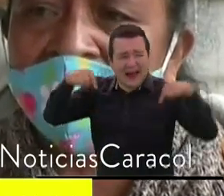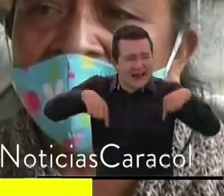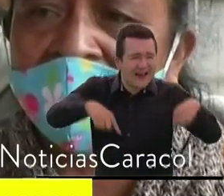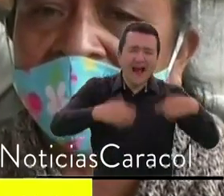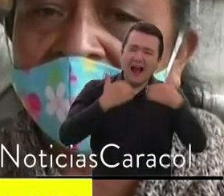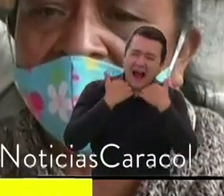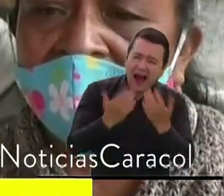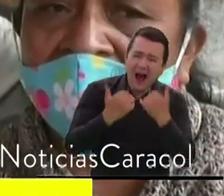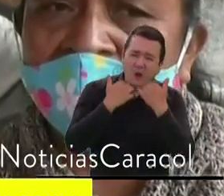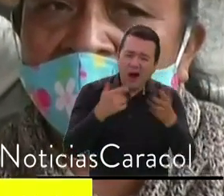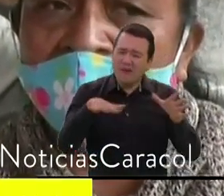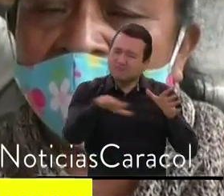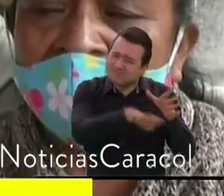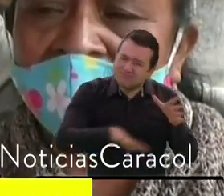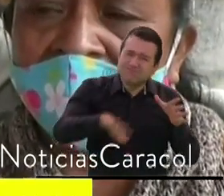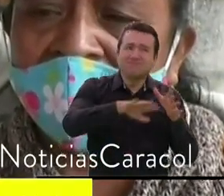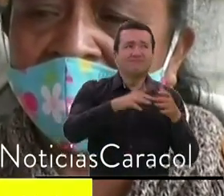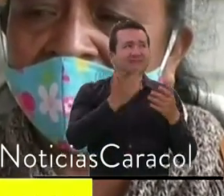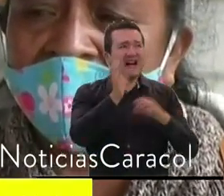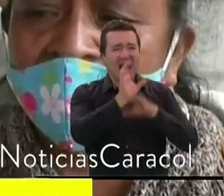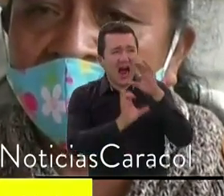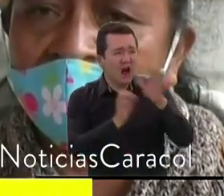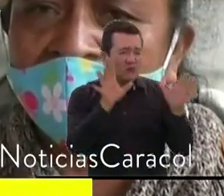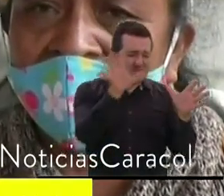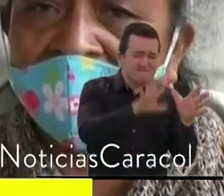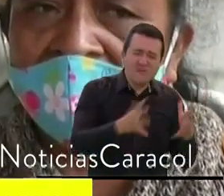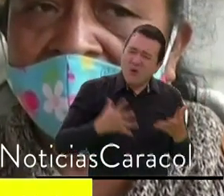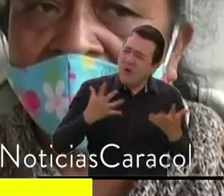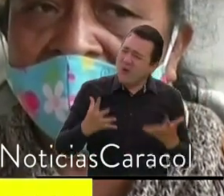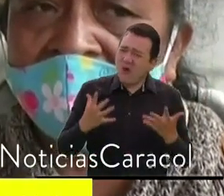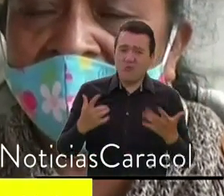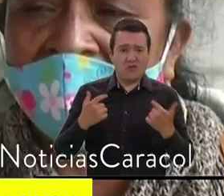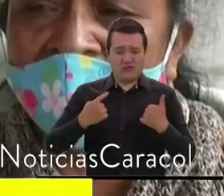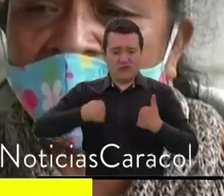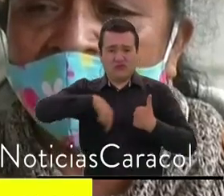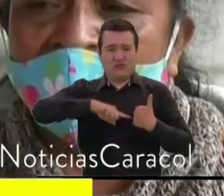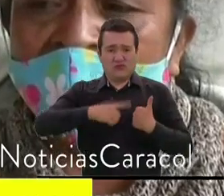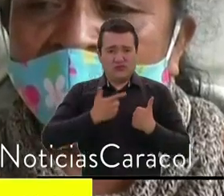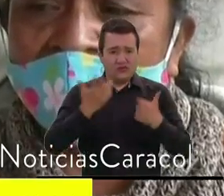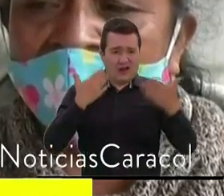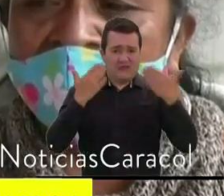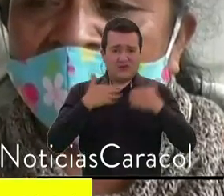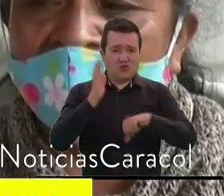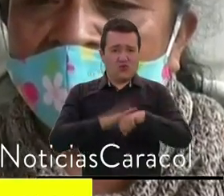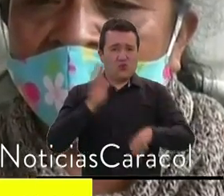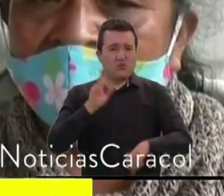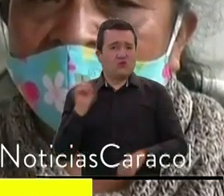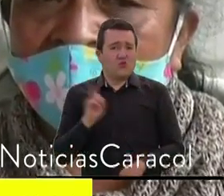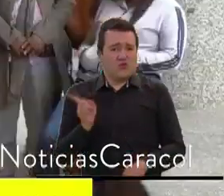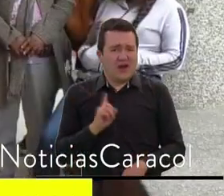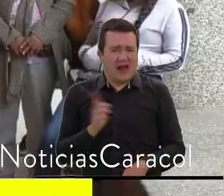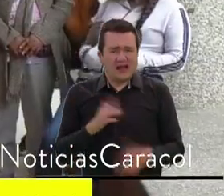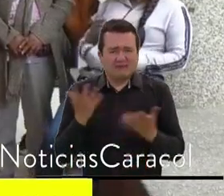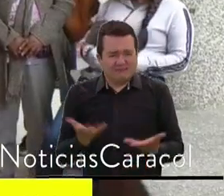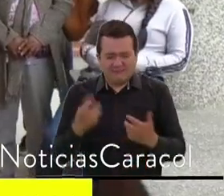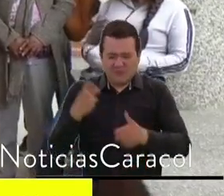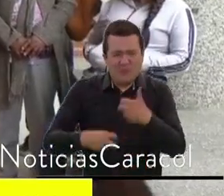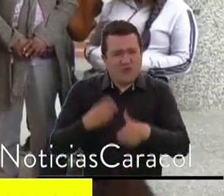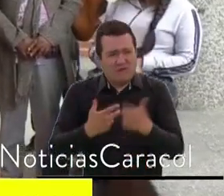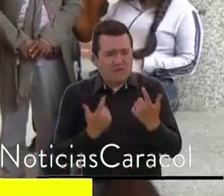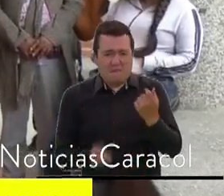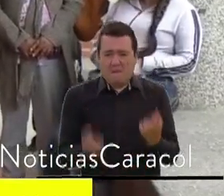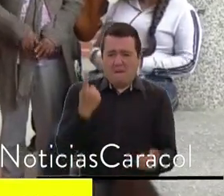está pasando en nuestros territorios y que no tenemos la culpa los campesinos de los problemas que están sucediendo. Pues ya